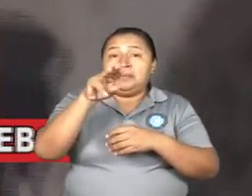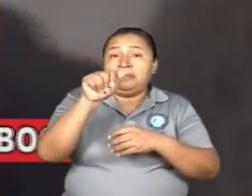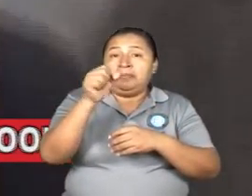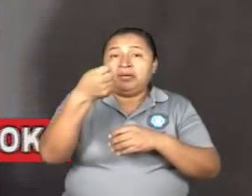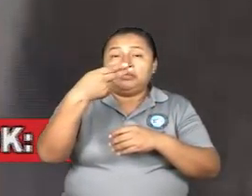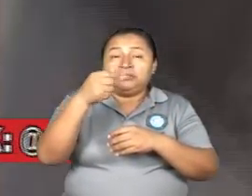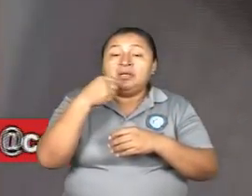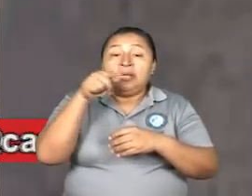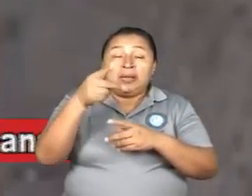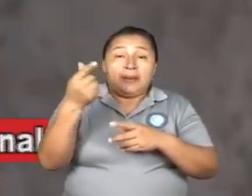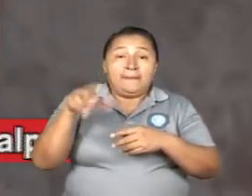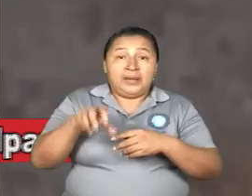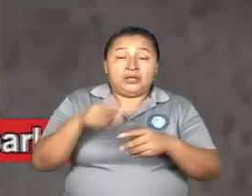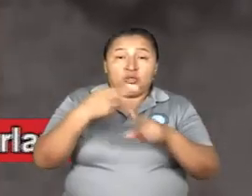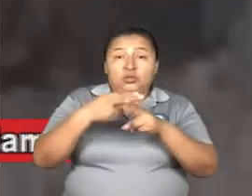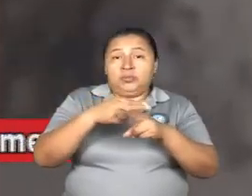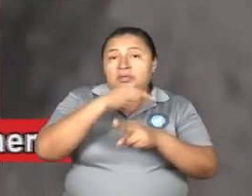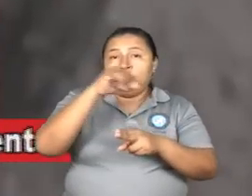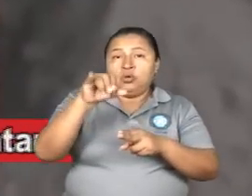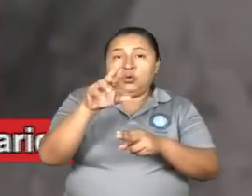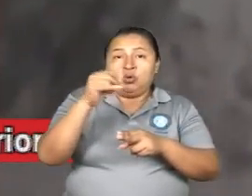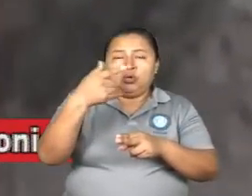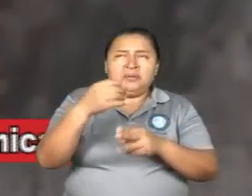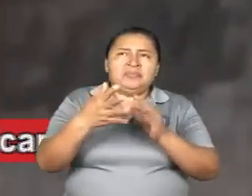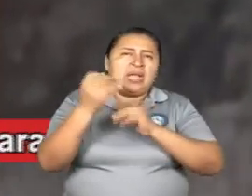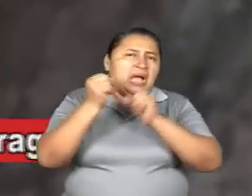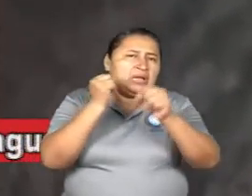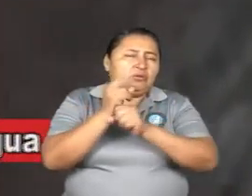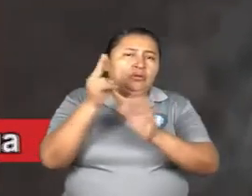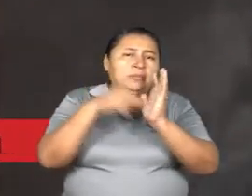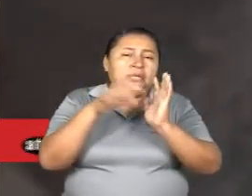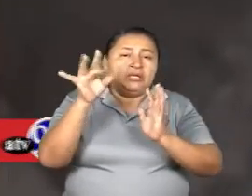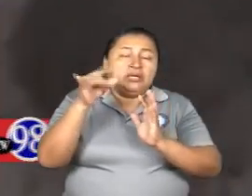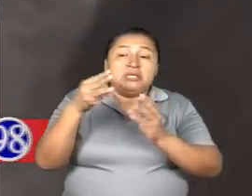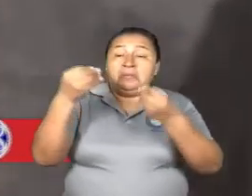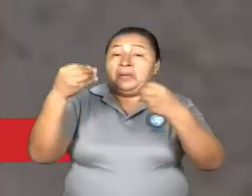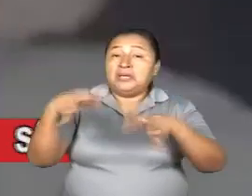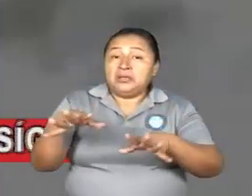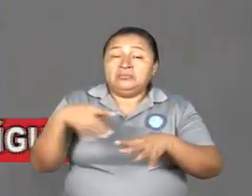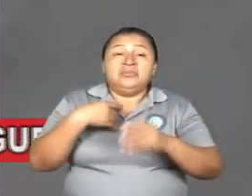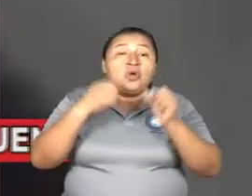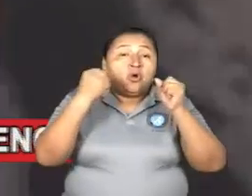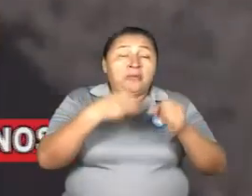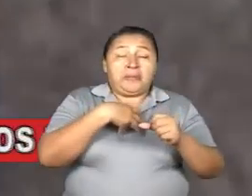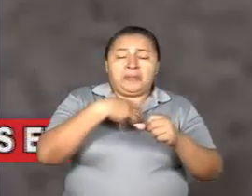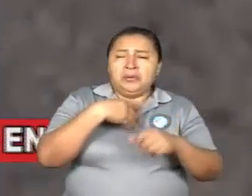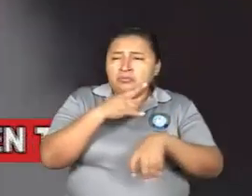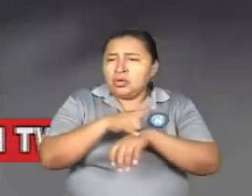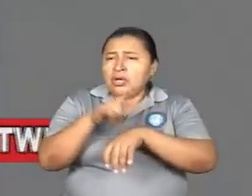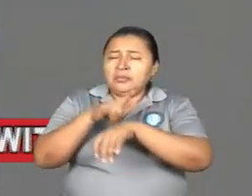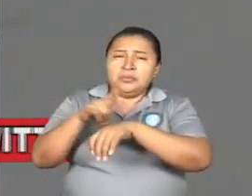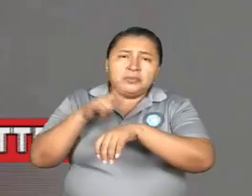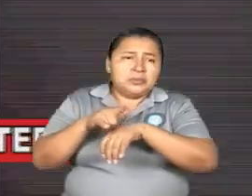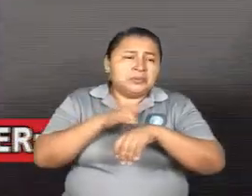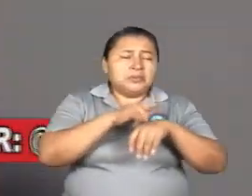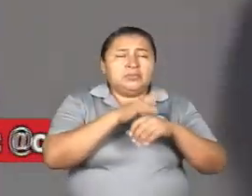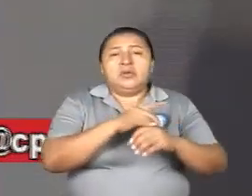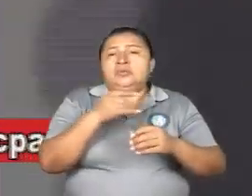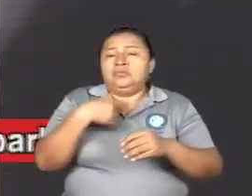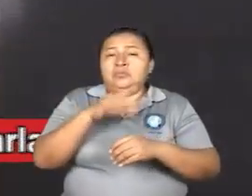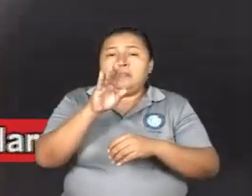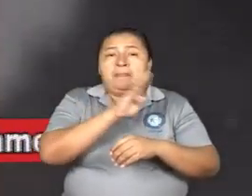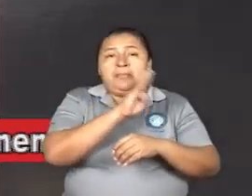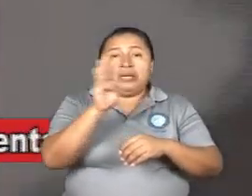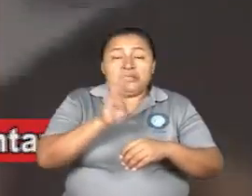el can de nombre Jorge desapareció en el 2015 y desde entonces su amo lo ha estado buscando en las calles de Tbilisi, la capital